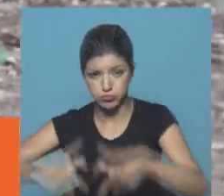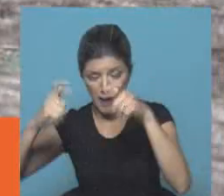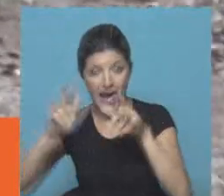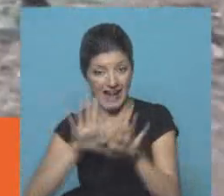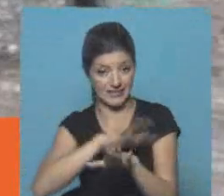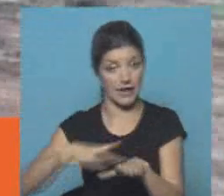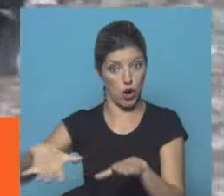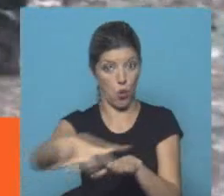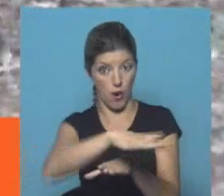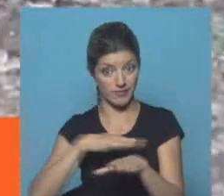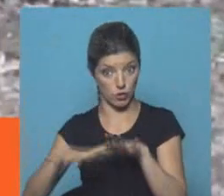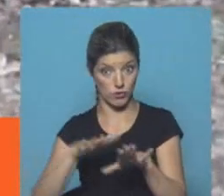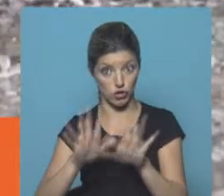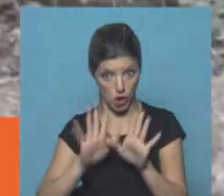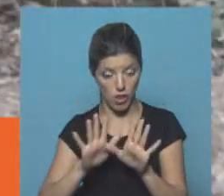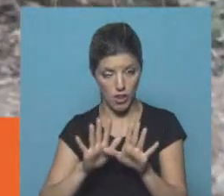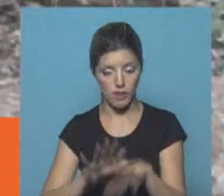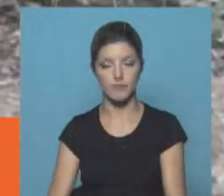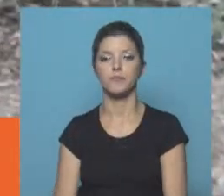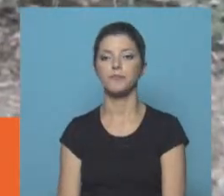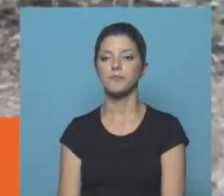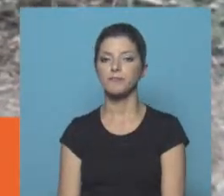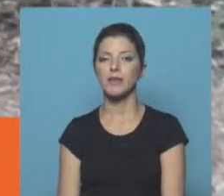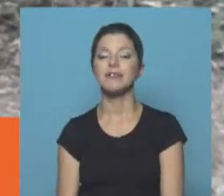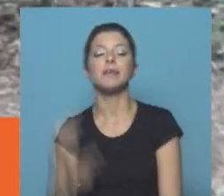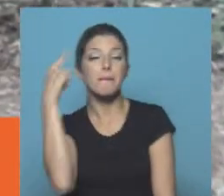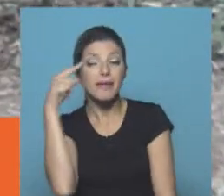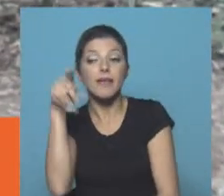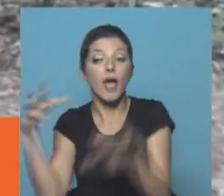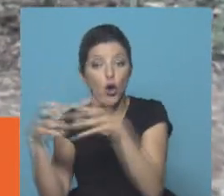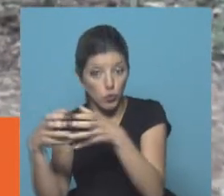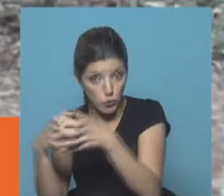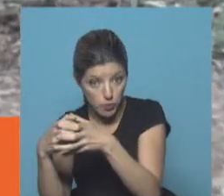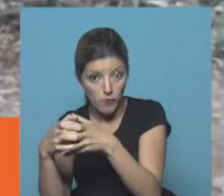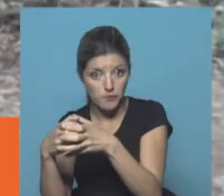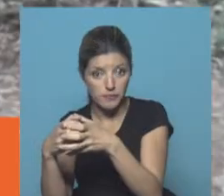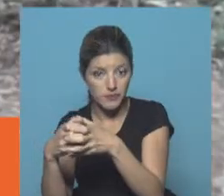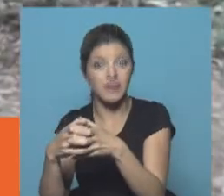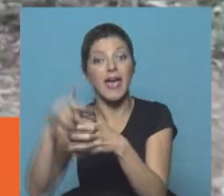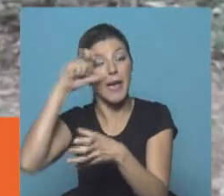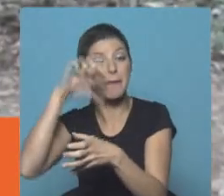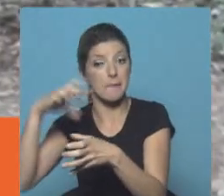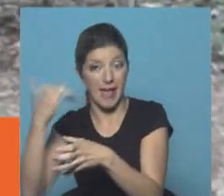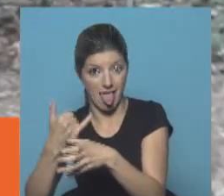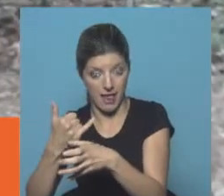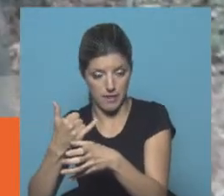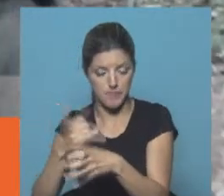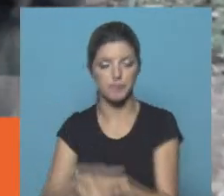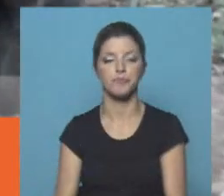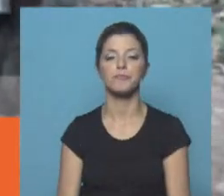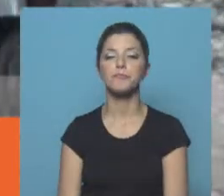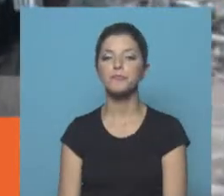donde se dan estos hechos, donde se sospecha de la presencia del Ejército del Pueblo Paraguayo. Y también